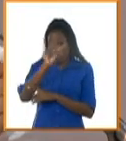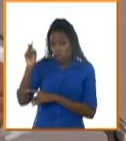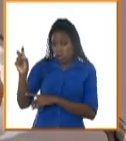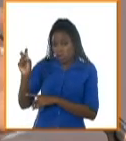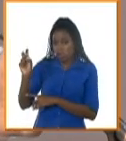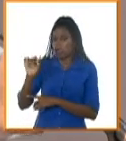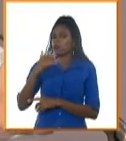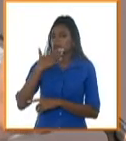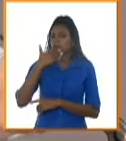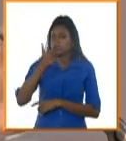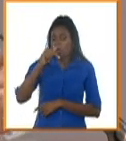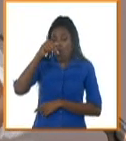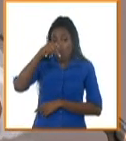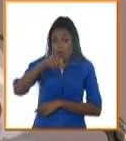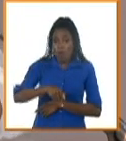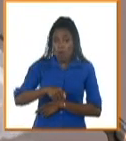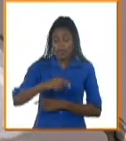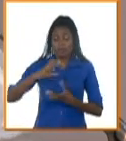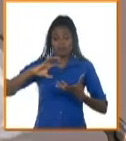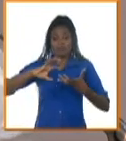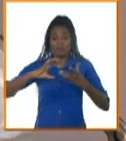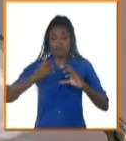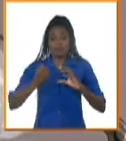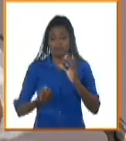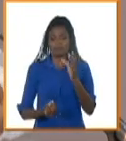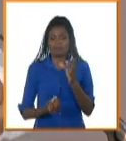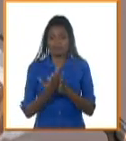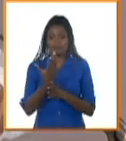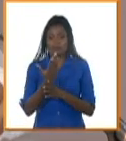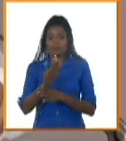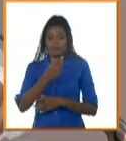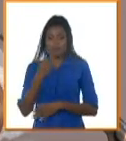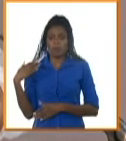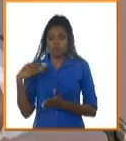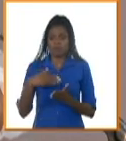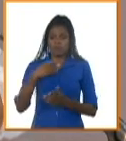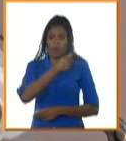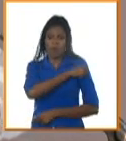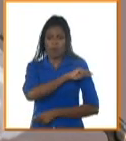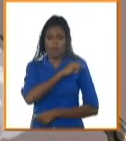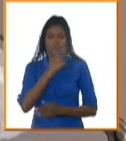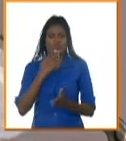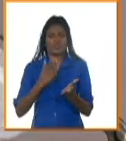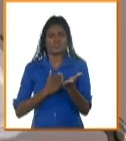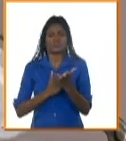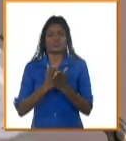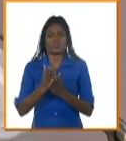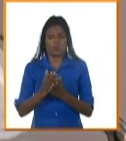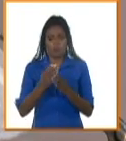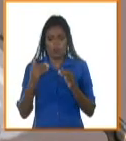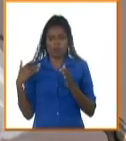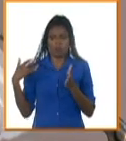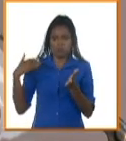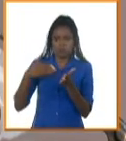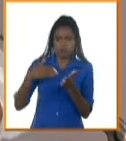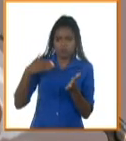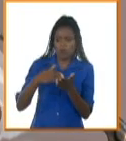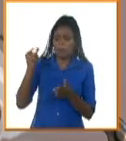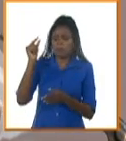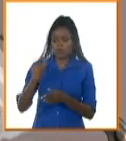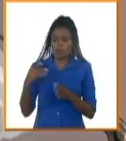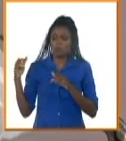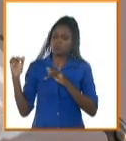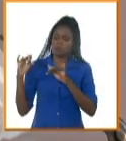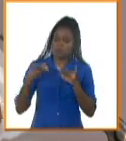hoy es compleja la afluencia de público a la sucursal de la sucursales sí se mantiene una afluencia alta de de personas se